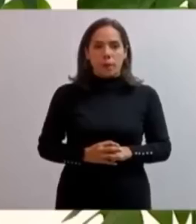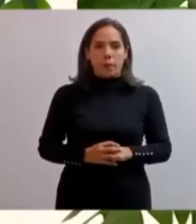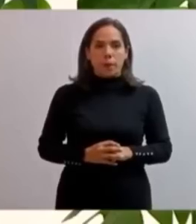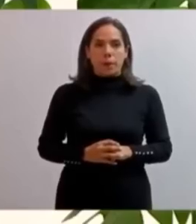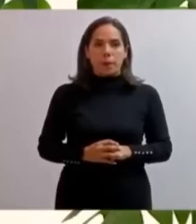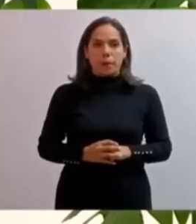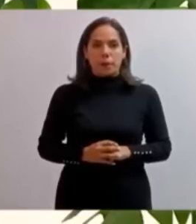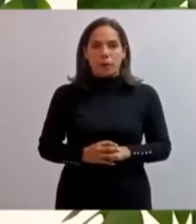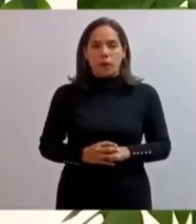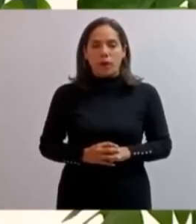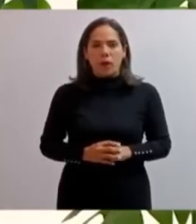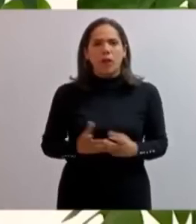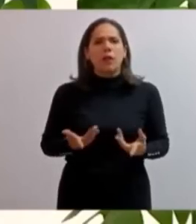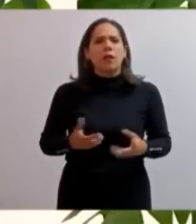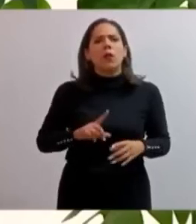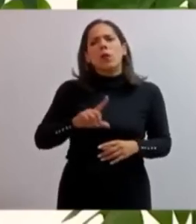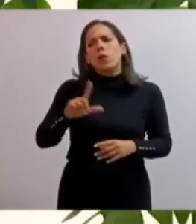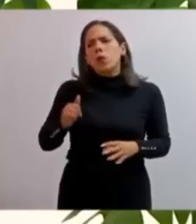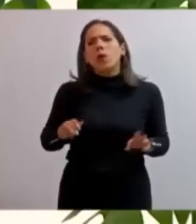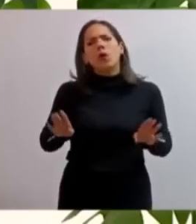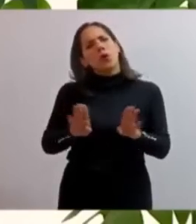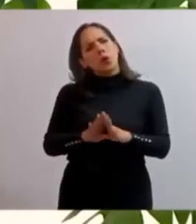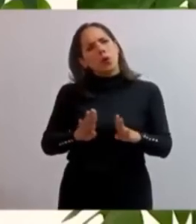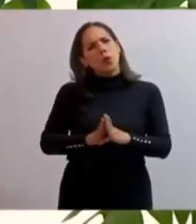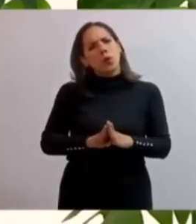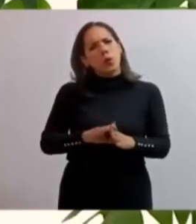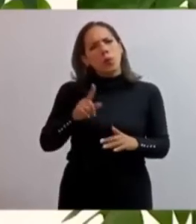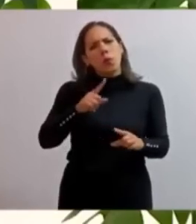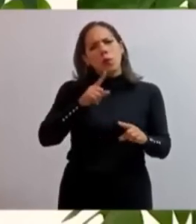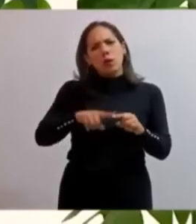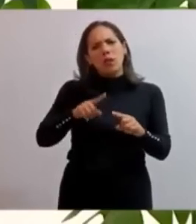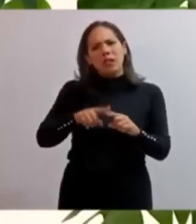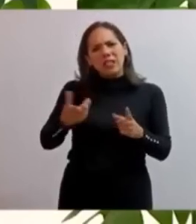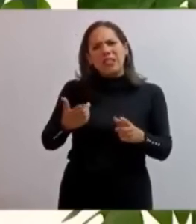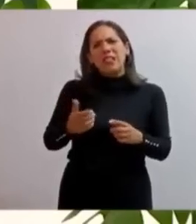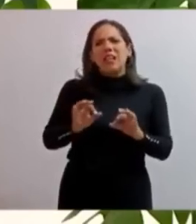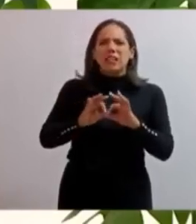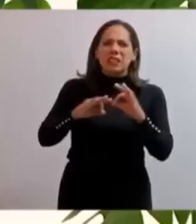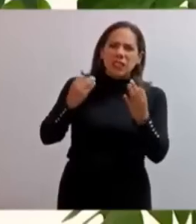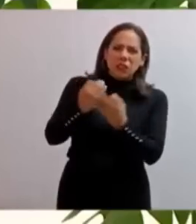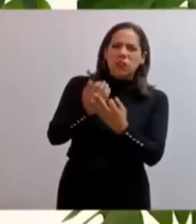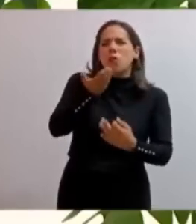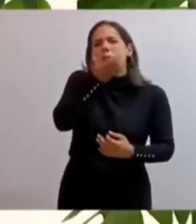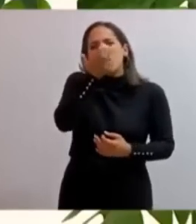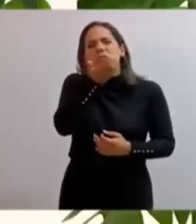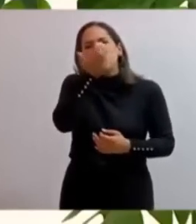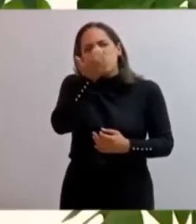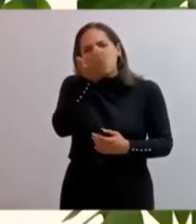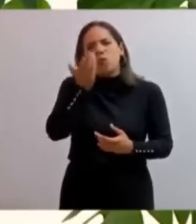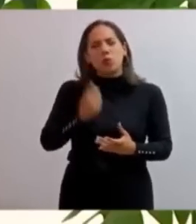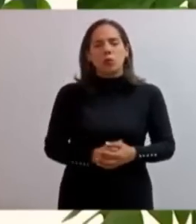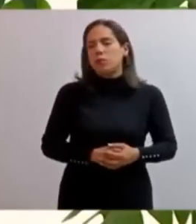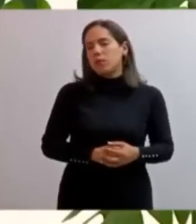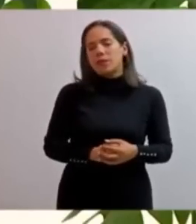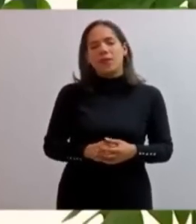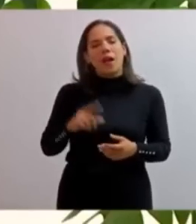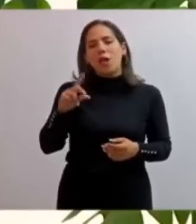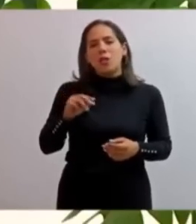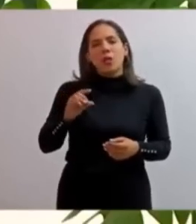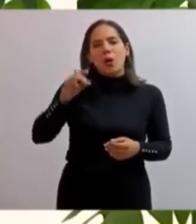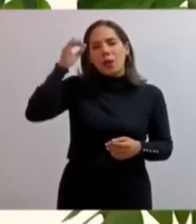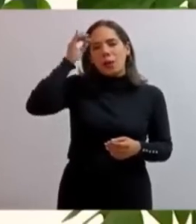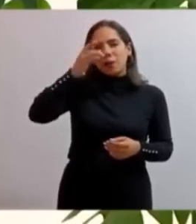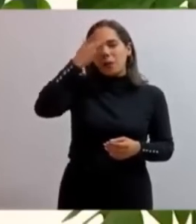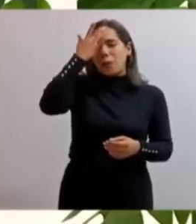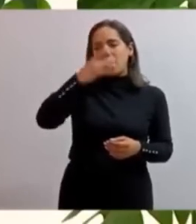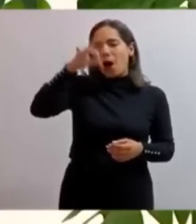¿Y cómo contrarrestar el hábitus docente? Miren, no hay una varita mágica, no hay una receta donde yo